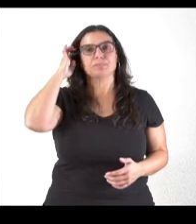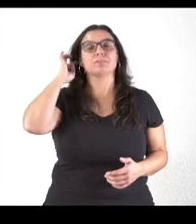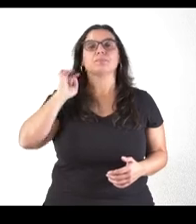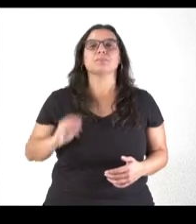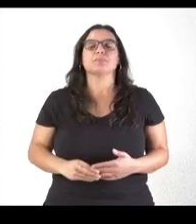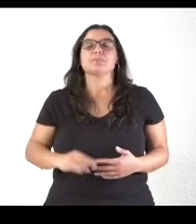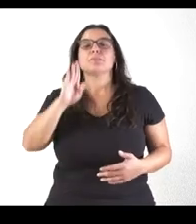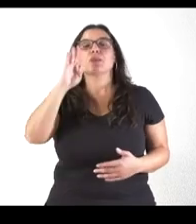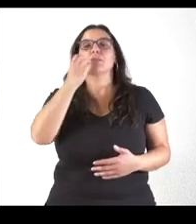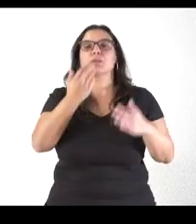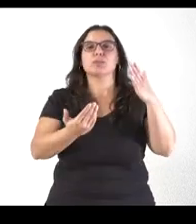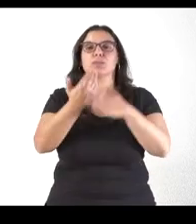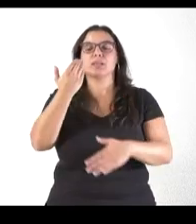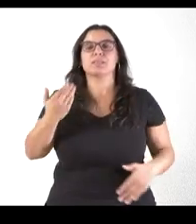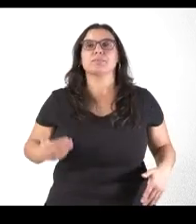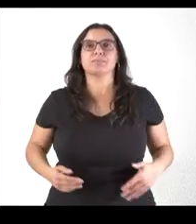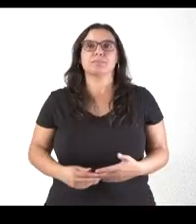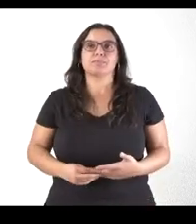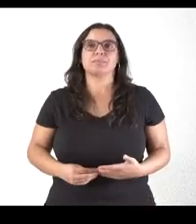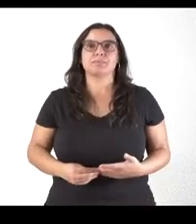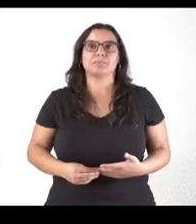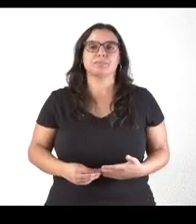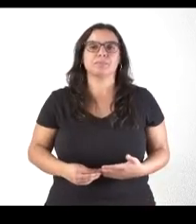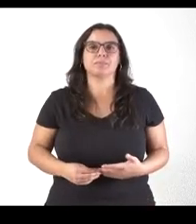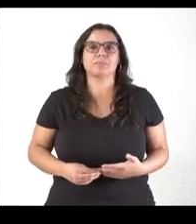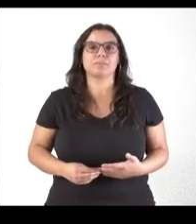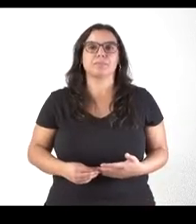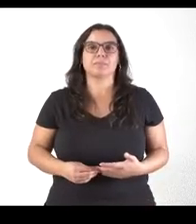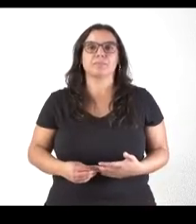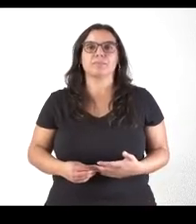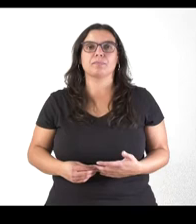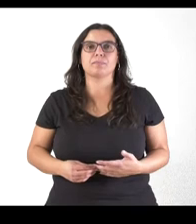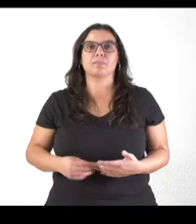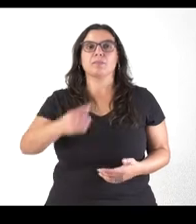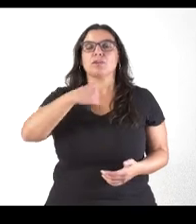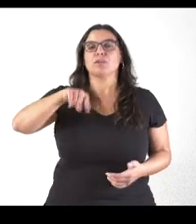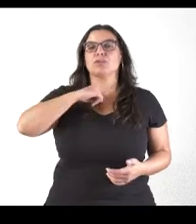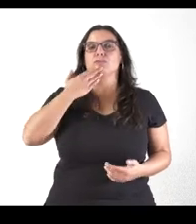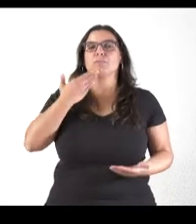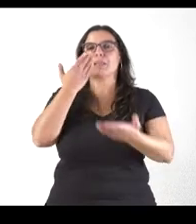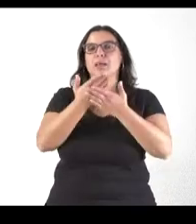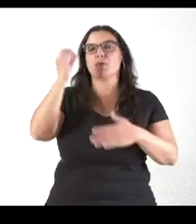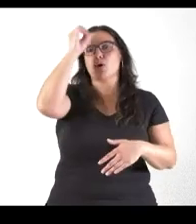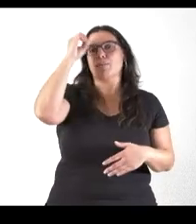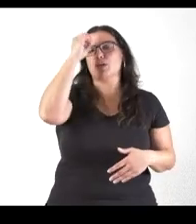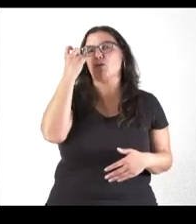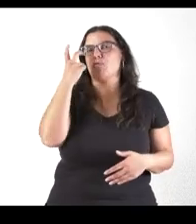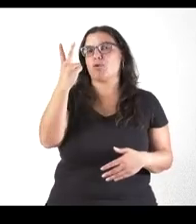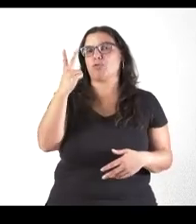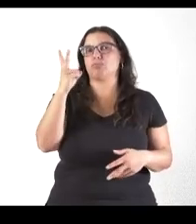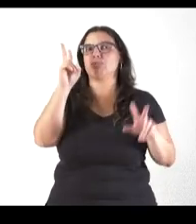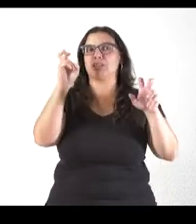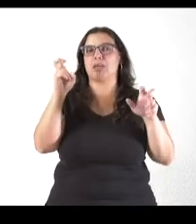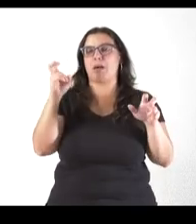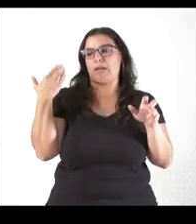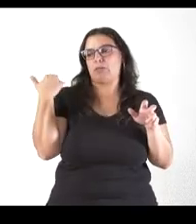Hola buenos días nosotros pediríamos dos valoraciones de dos asuntos de actualidad que se han producido en la